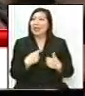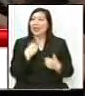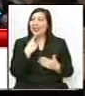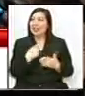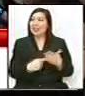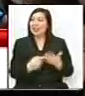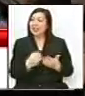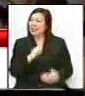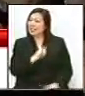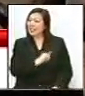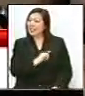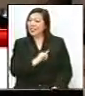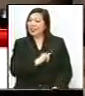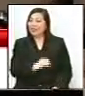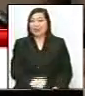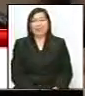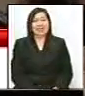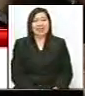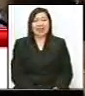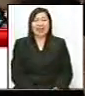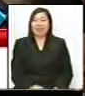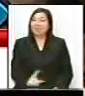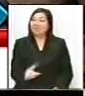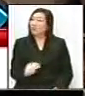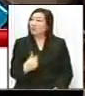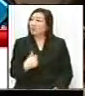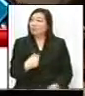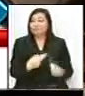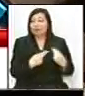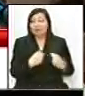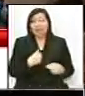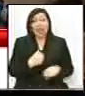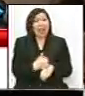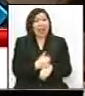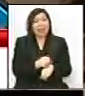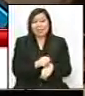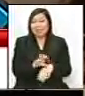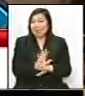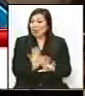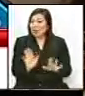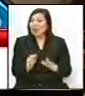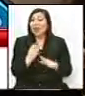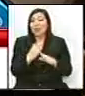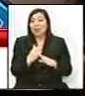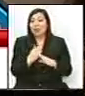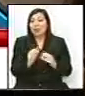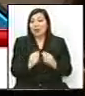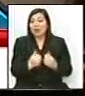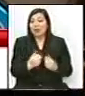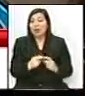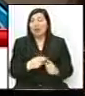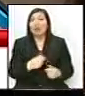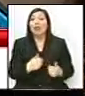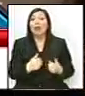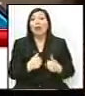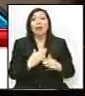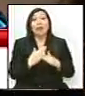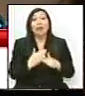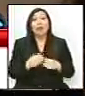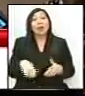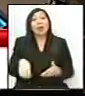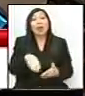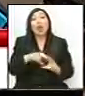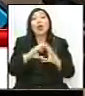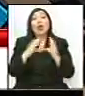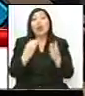decisiones institucionales. Ya no estoy en el rol de vocero, que uno defiende la posición de la bancada. Ahora tengo que defender la posición